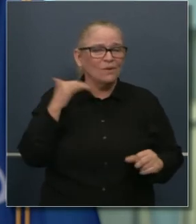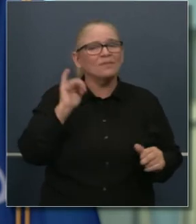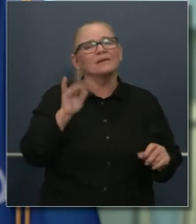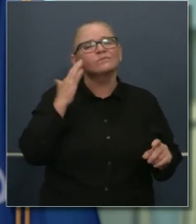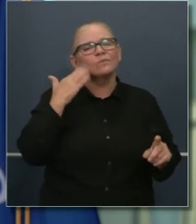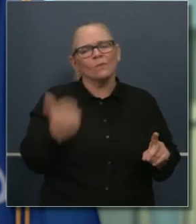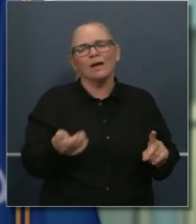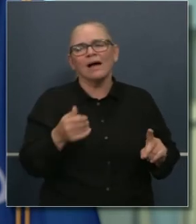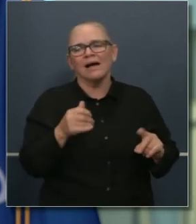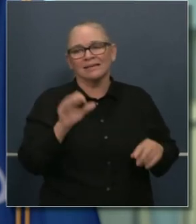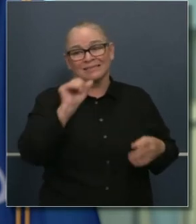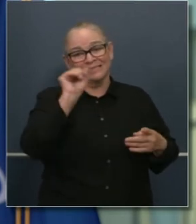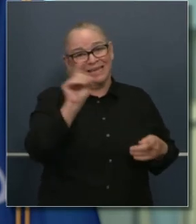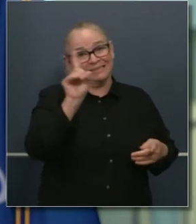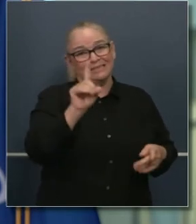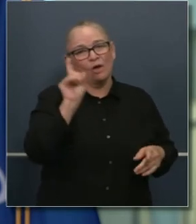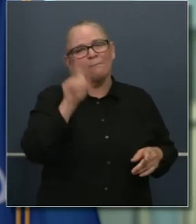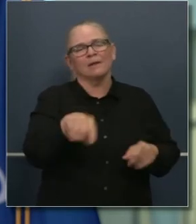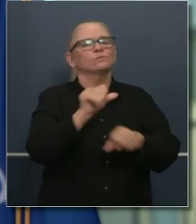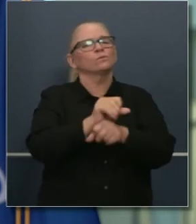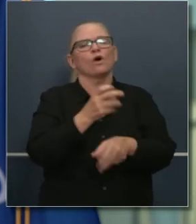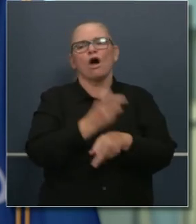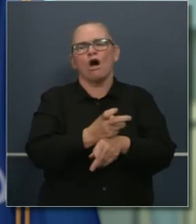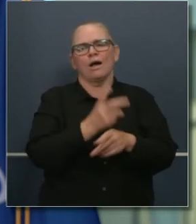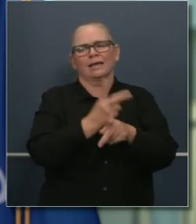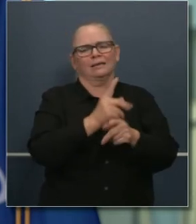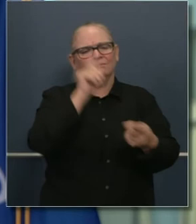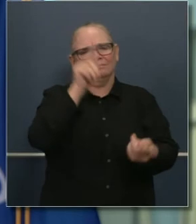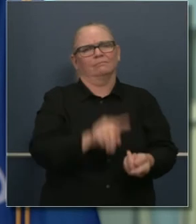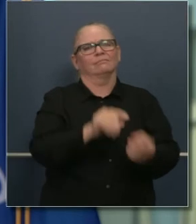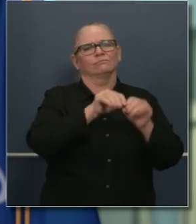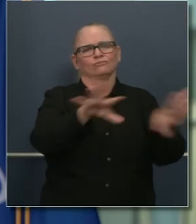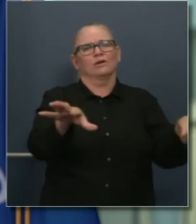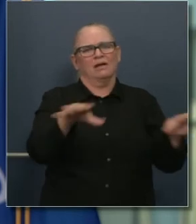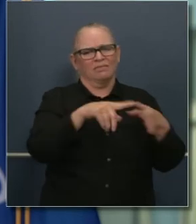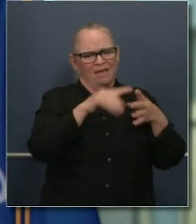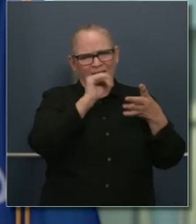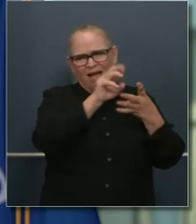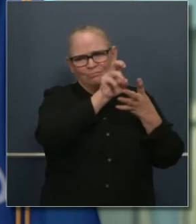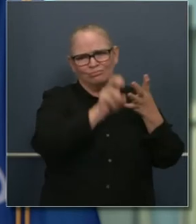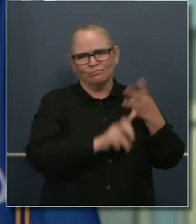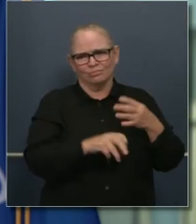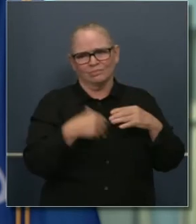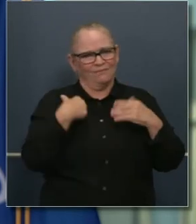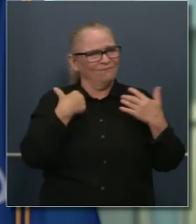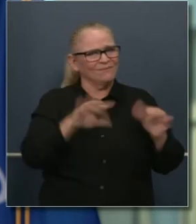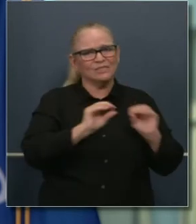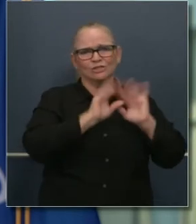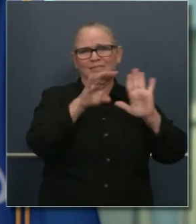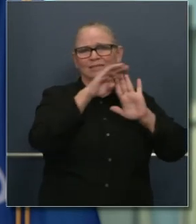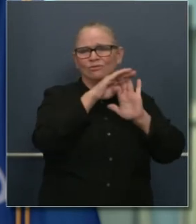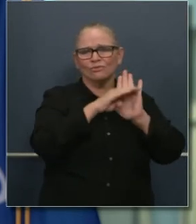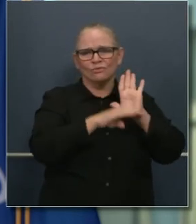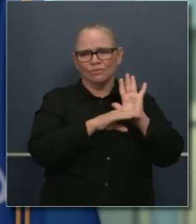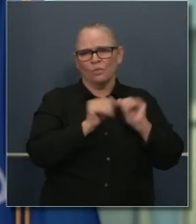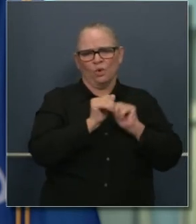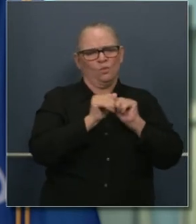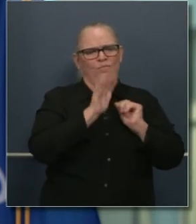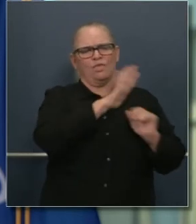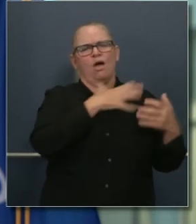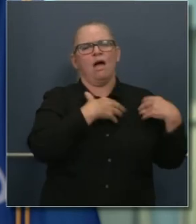salud hagan lo posible para mitigar la transmisión de la enfermedad hemos preparado recomendaciones hemos trabajado con